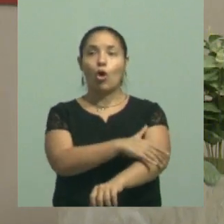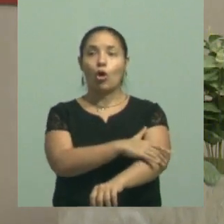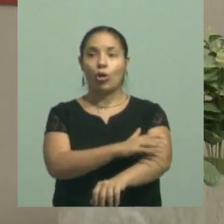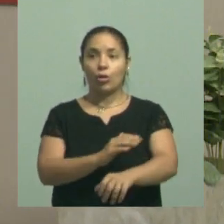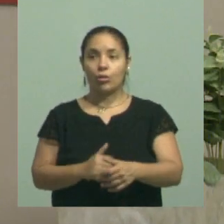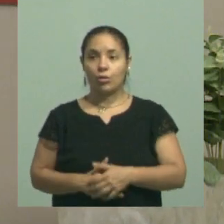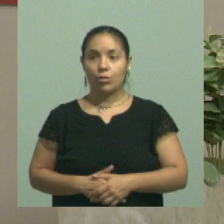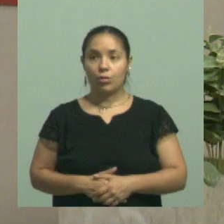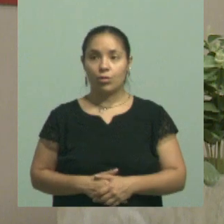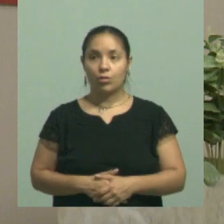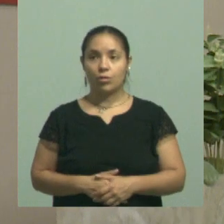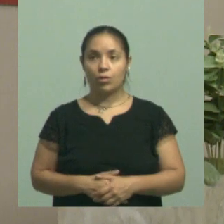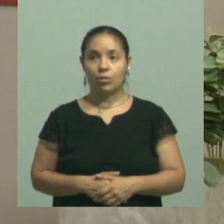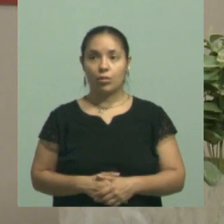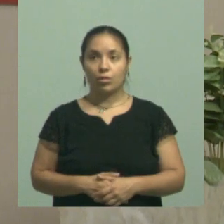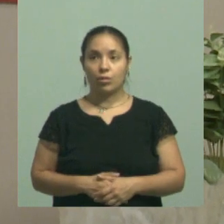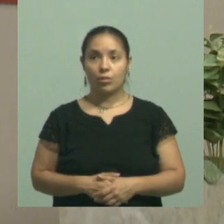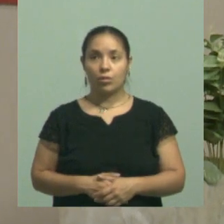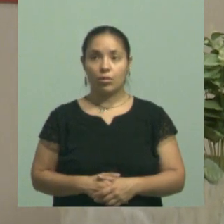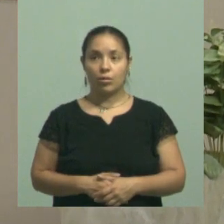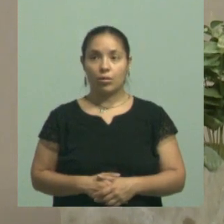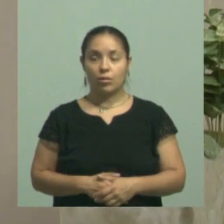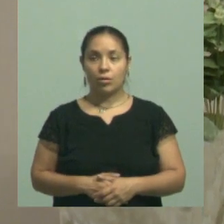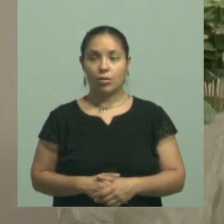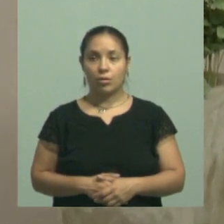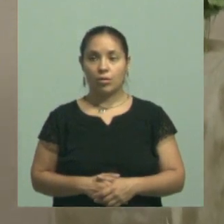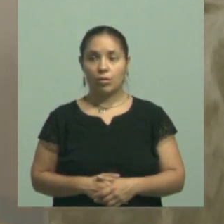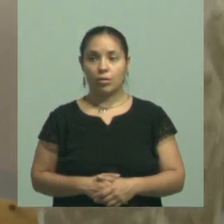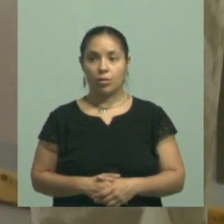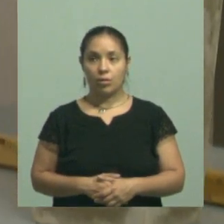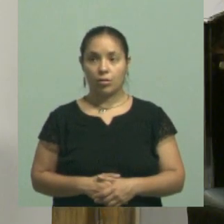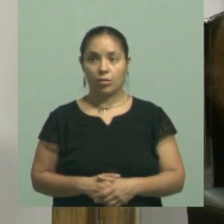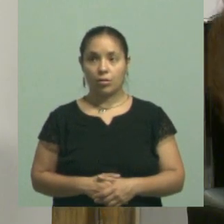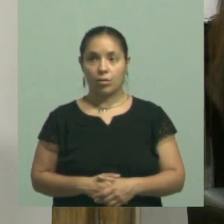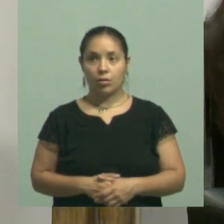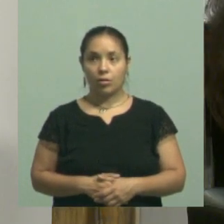presiono, claro, todo cae. Y puedo seguir presionando.